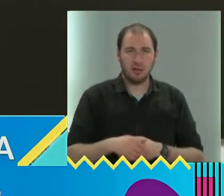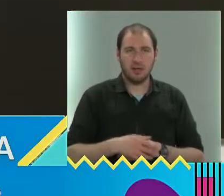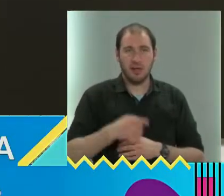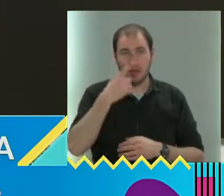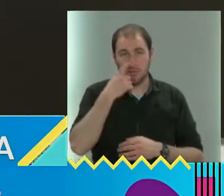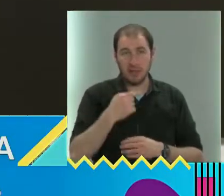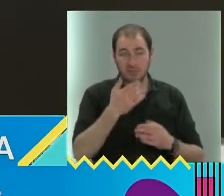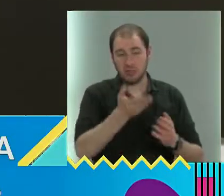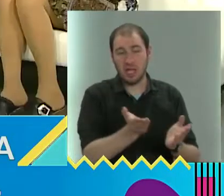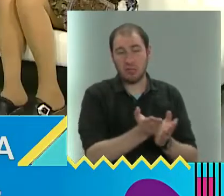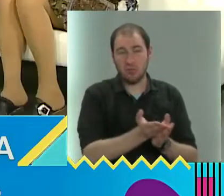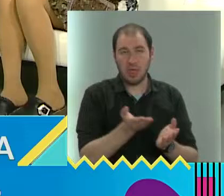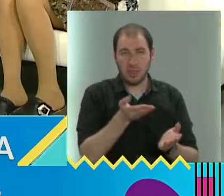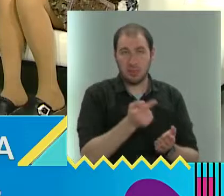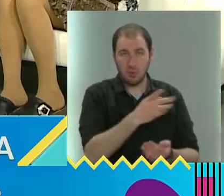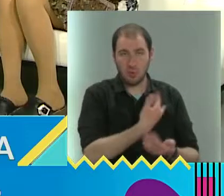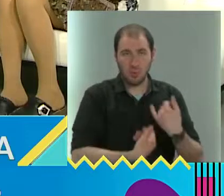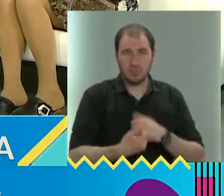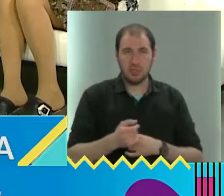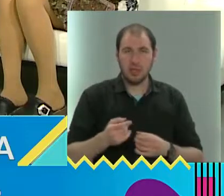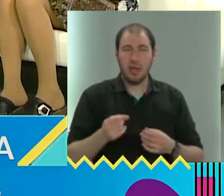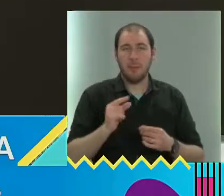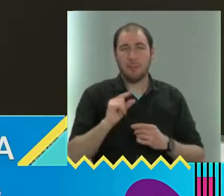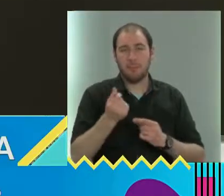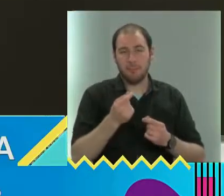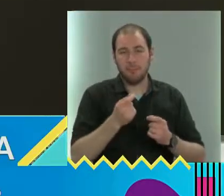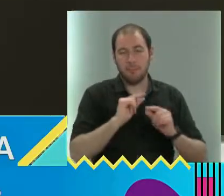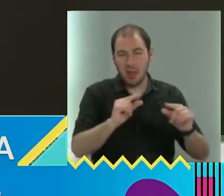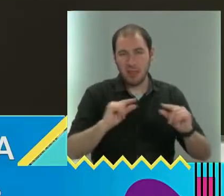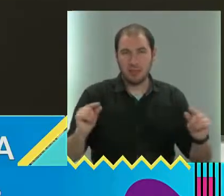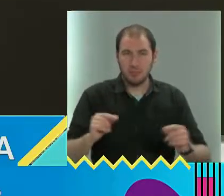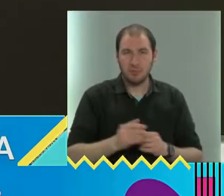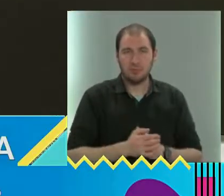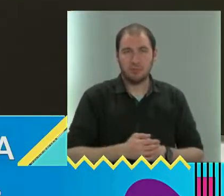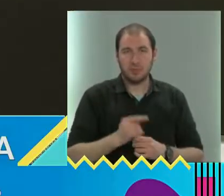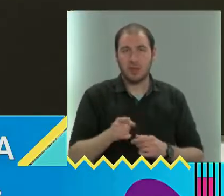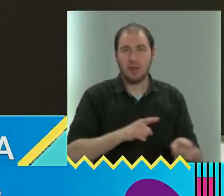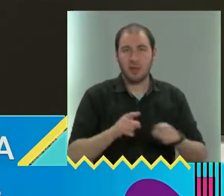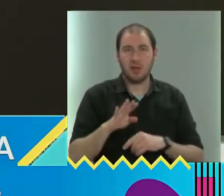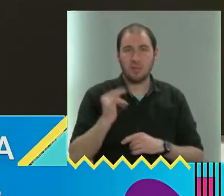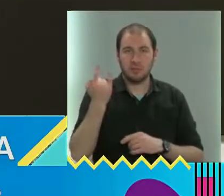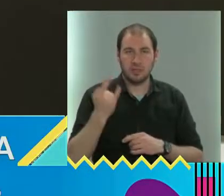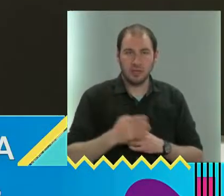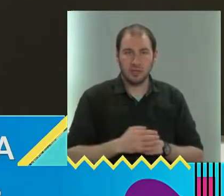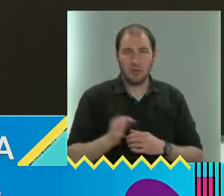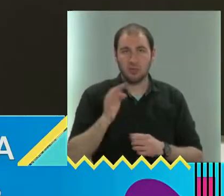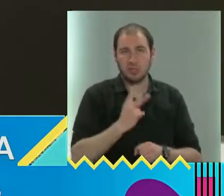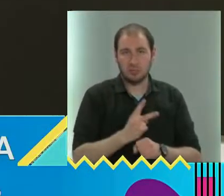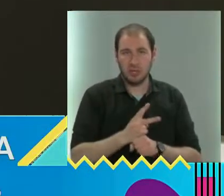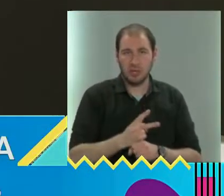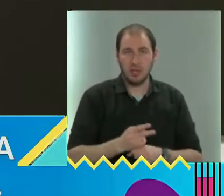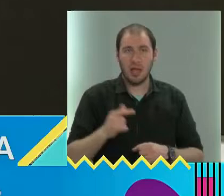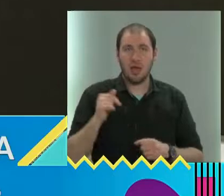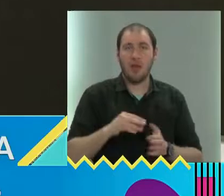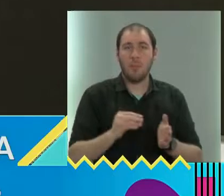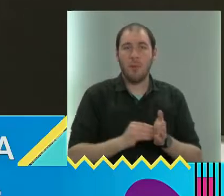finalmente al estudiante, ¿no? Esto que vos decías, un sistema de créditos que lo vaya acompañando durante su carrera universitaria o secundaria. Llegó